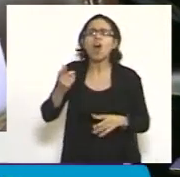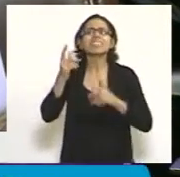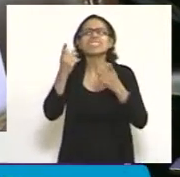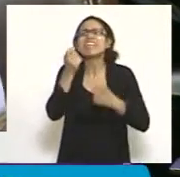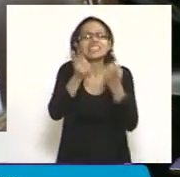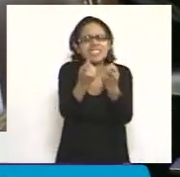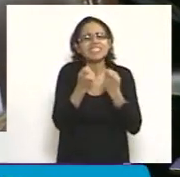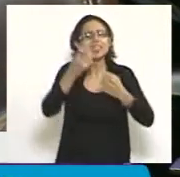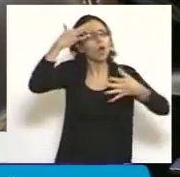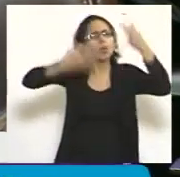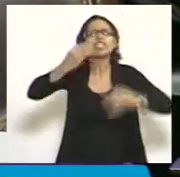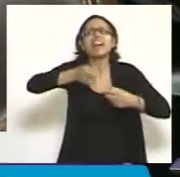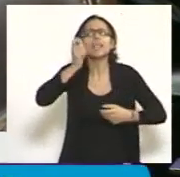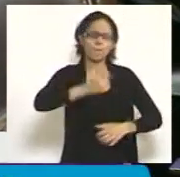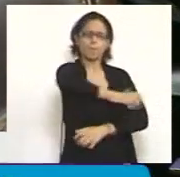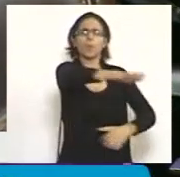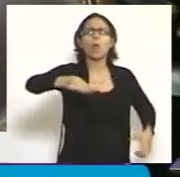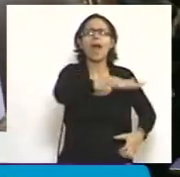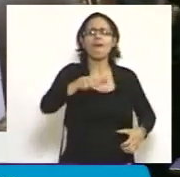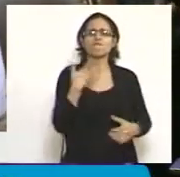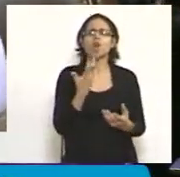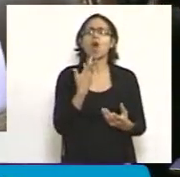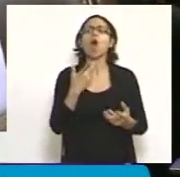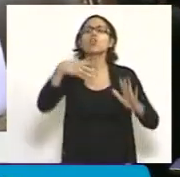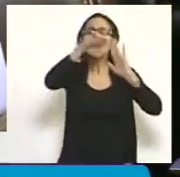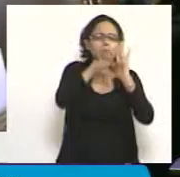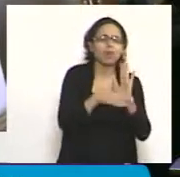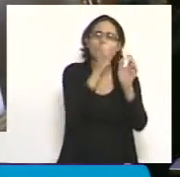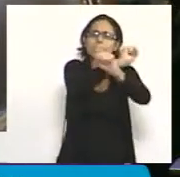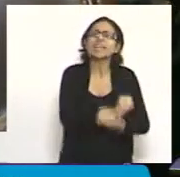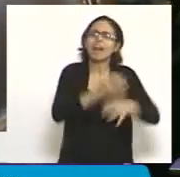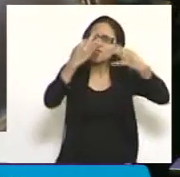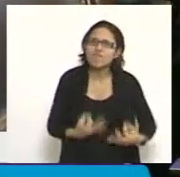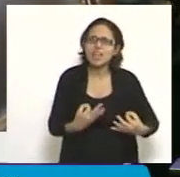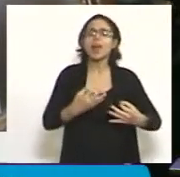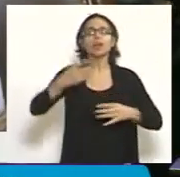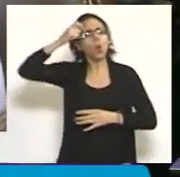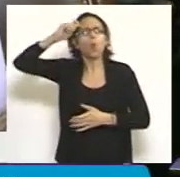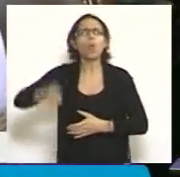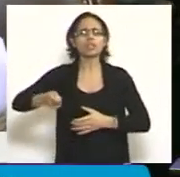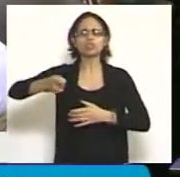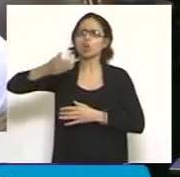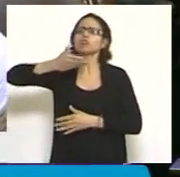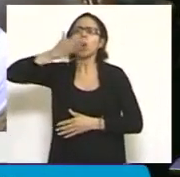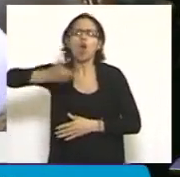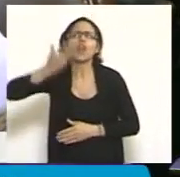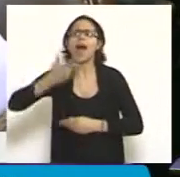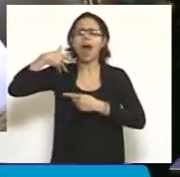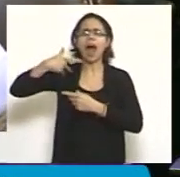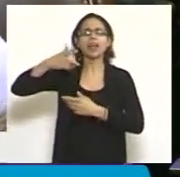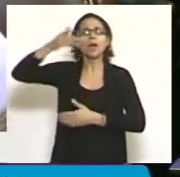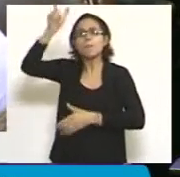justicia y necesita justicia penal rápida, juicios transparentes y orales, fiscales